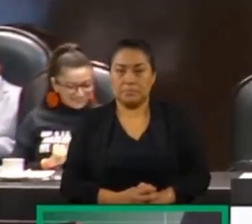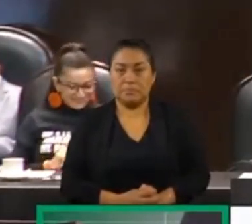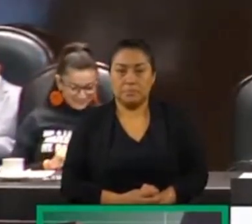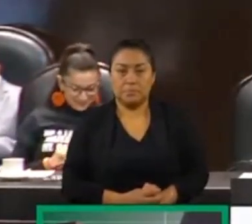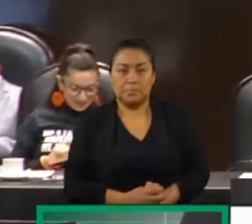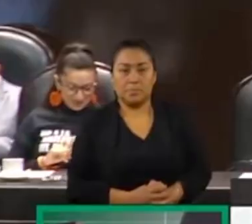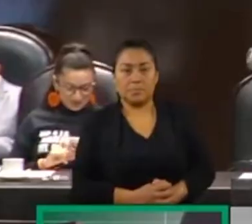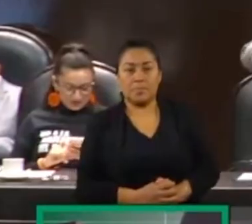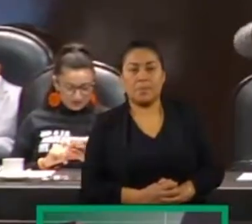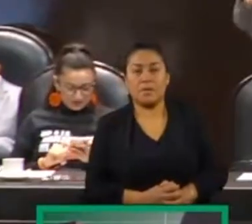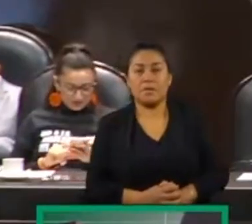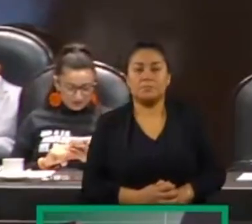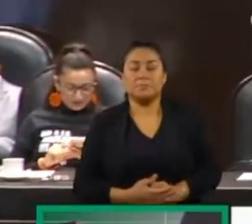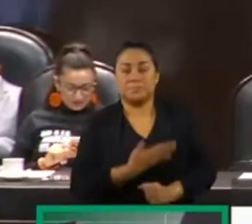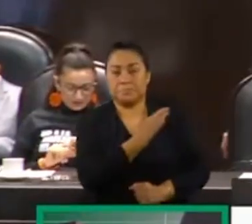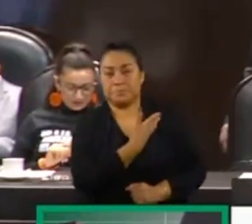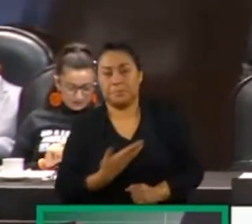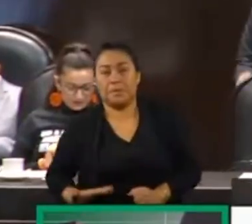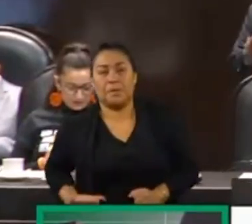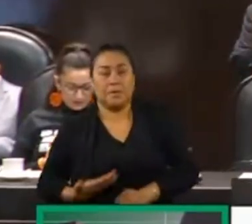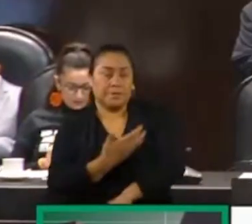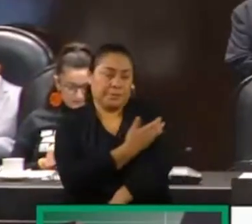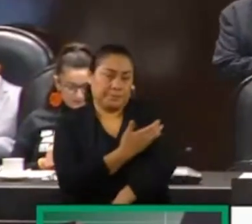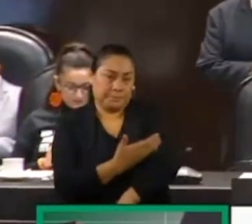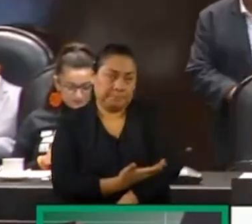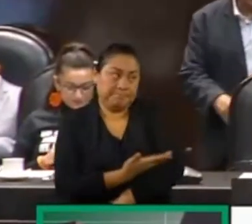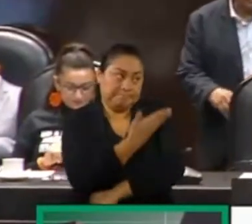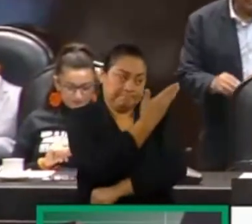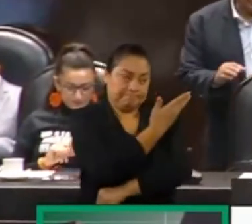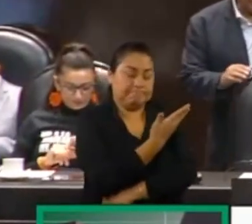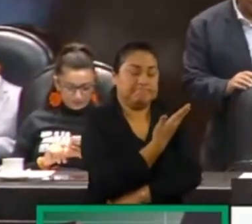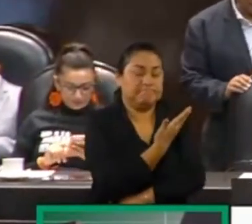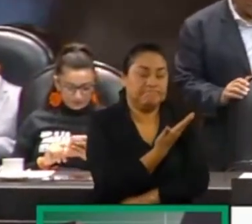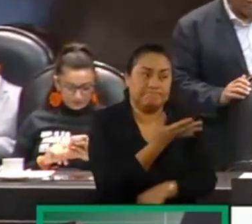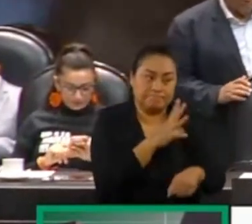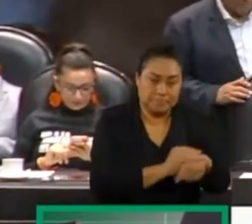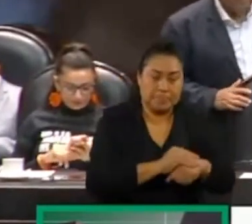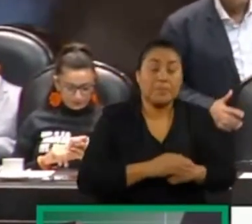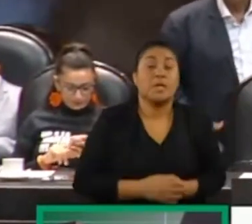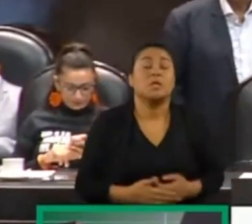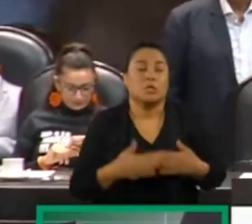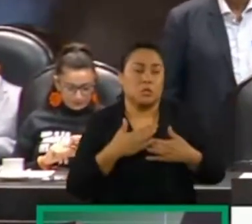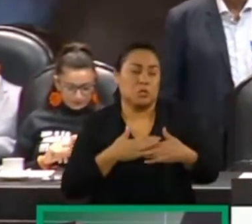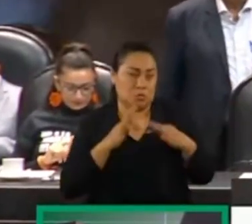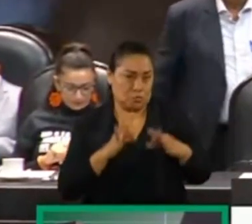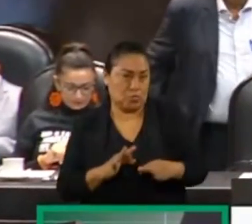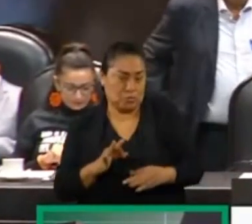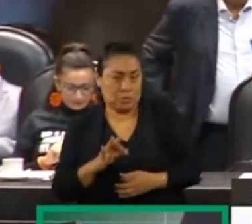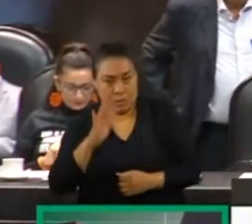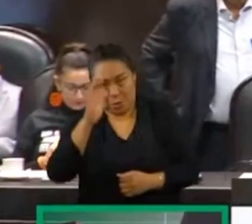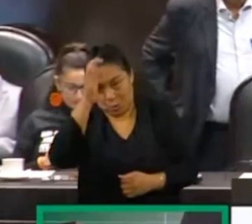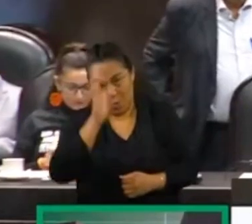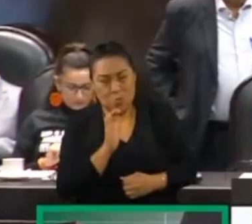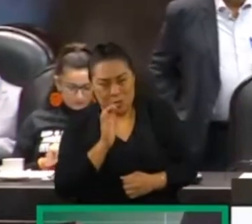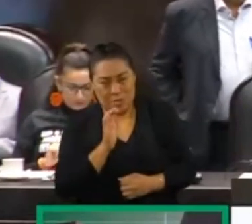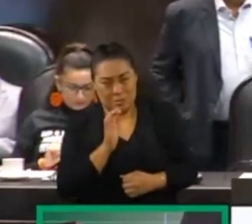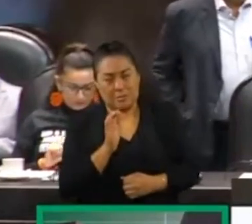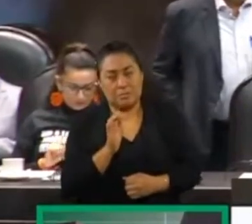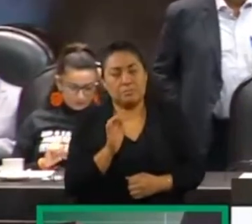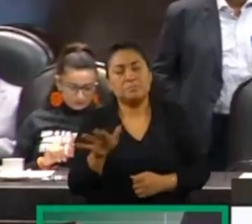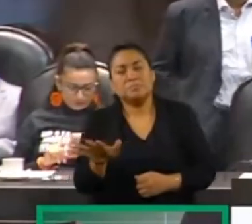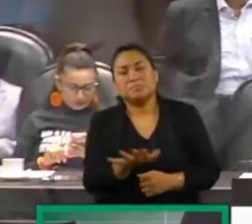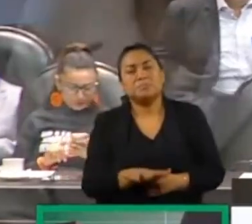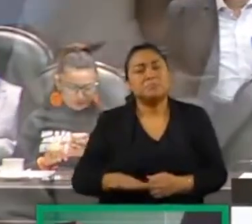Con su venia, compañero presidente, como coahuilense, que es la tierra de donde surge